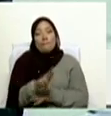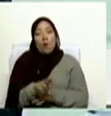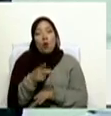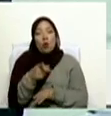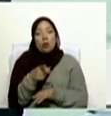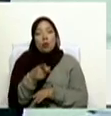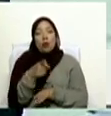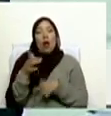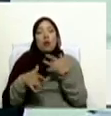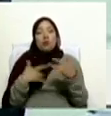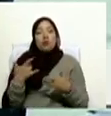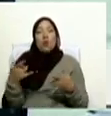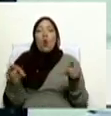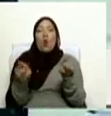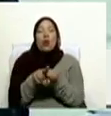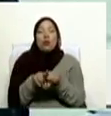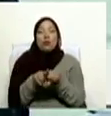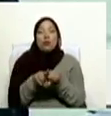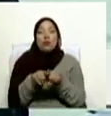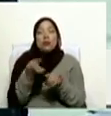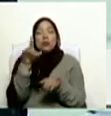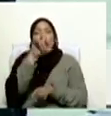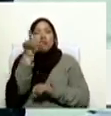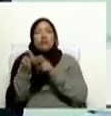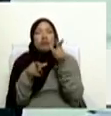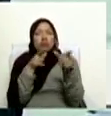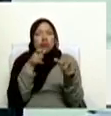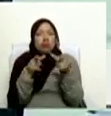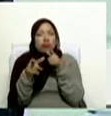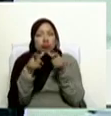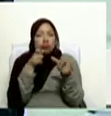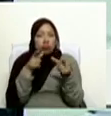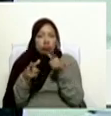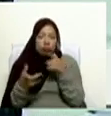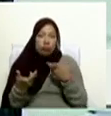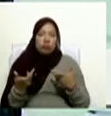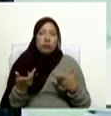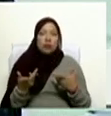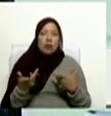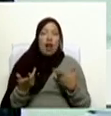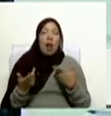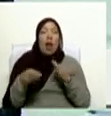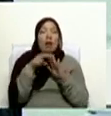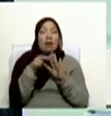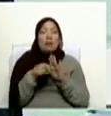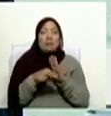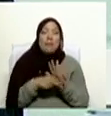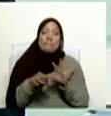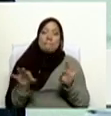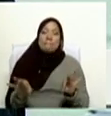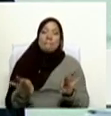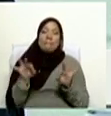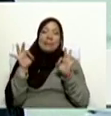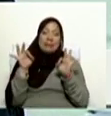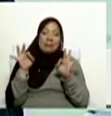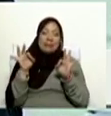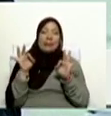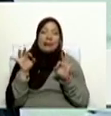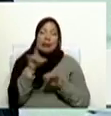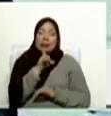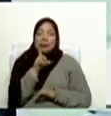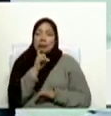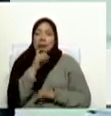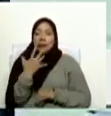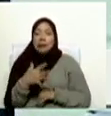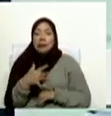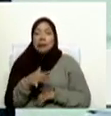a esa extraña interrogante las materias de especial trascendencia nacional